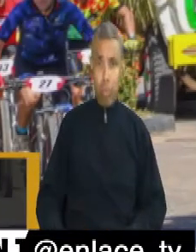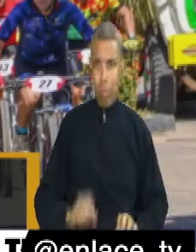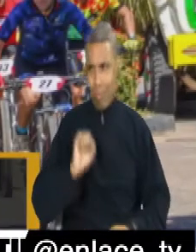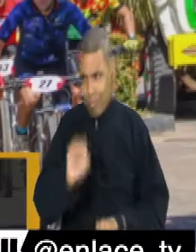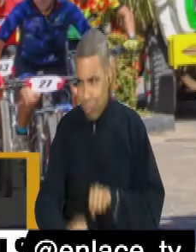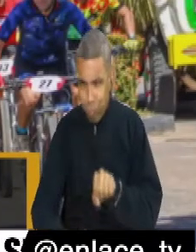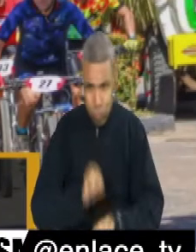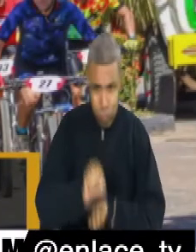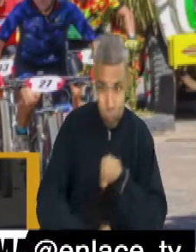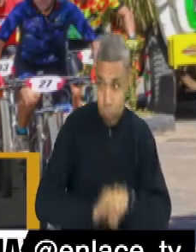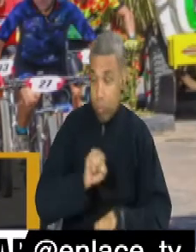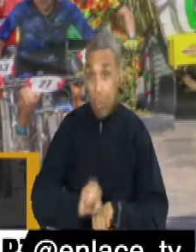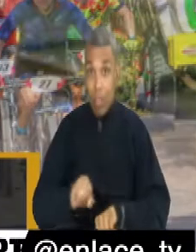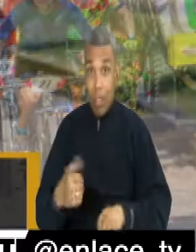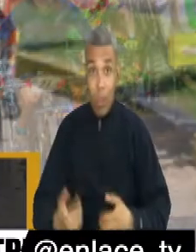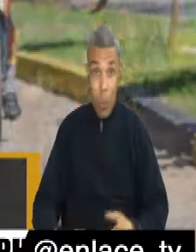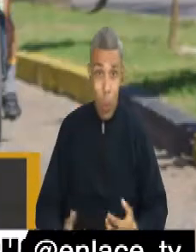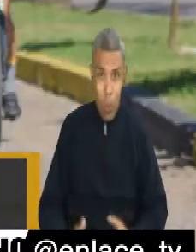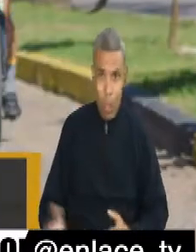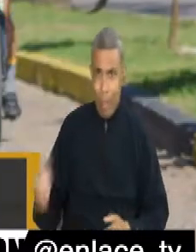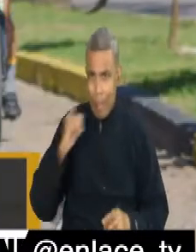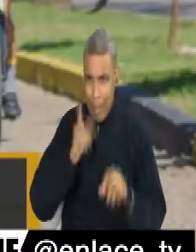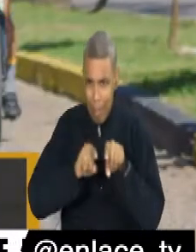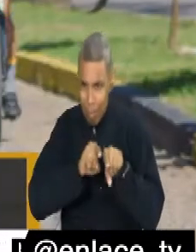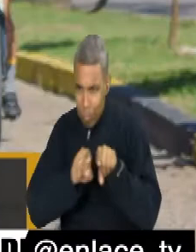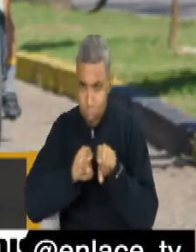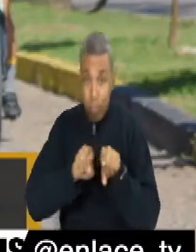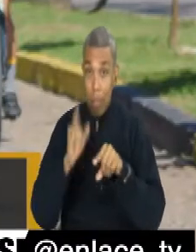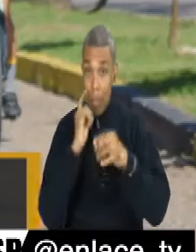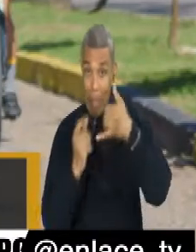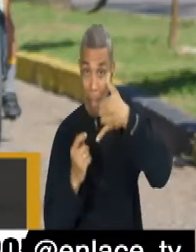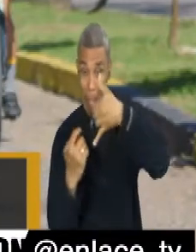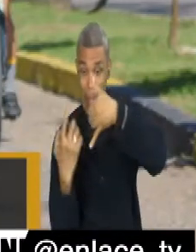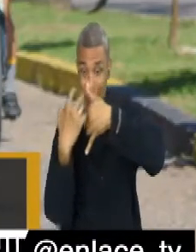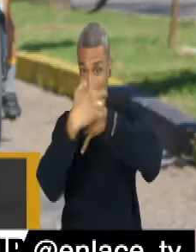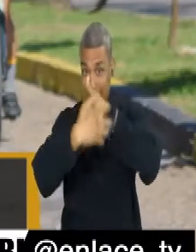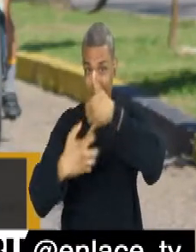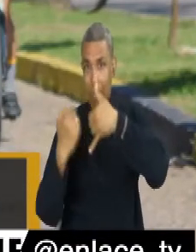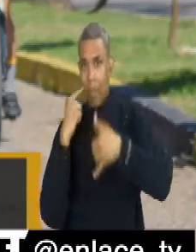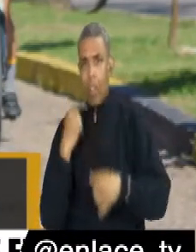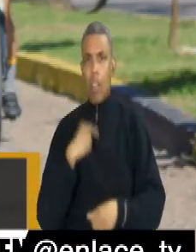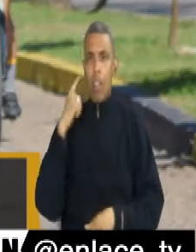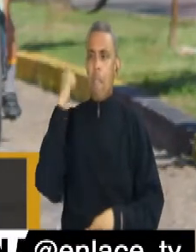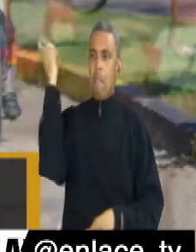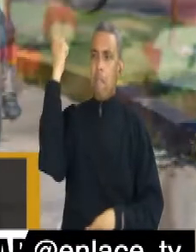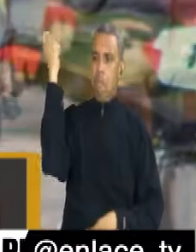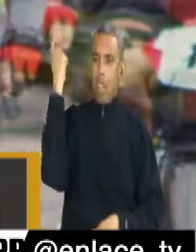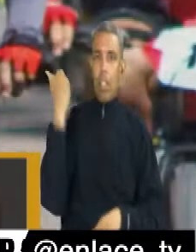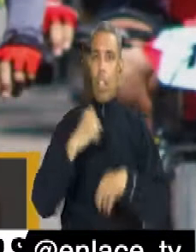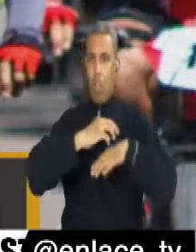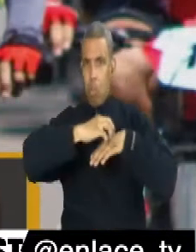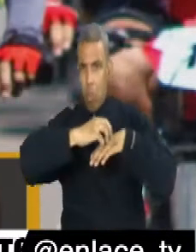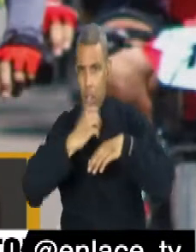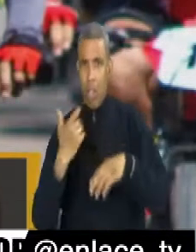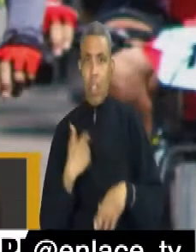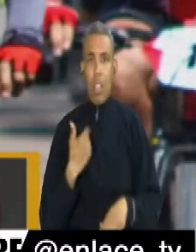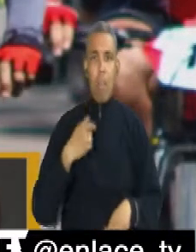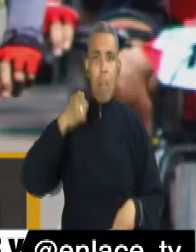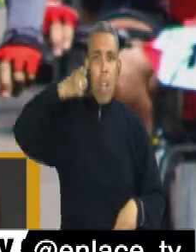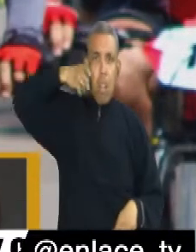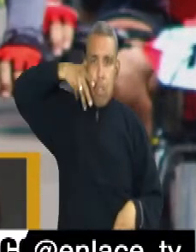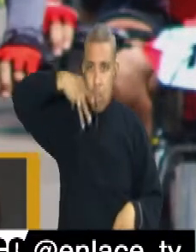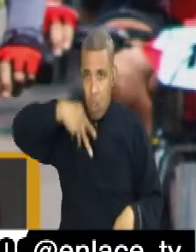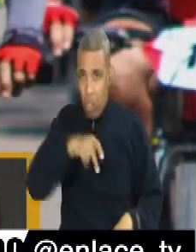los visitantes, tener participación desde el Meta, Tolima, Norte de Santander, Risaralda,